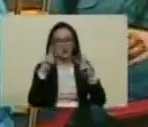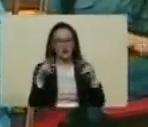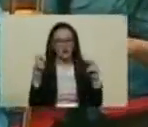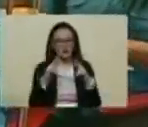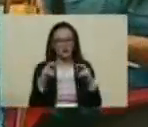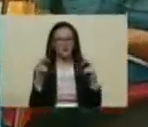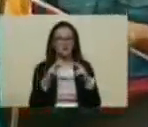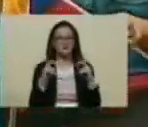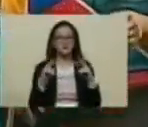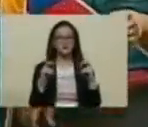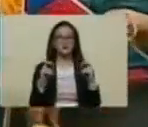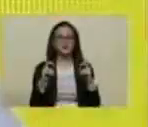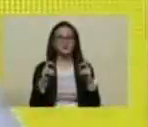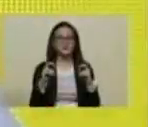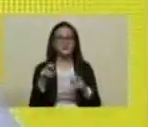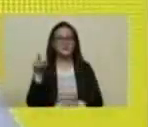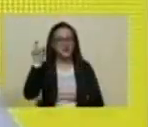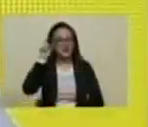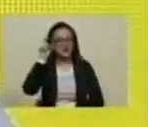análisis.